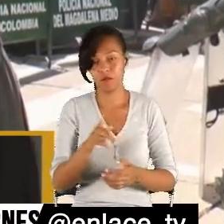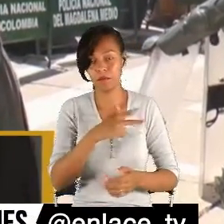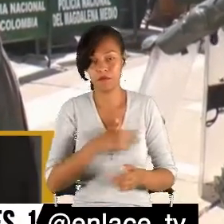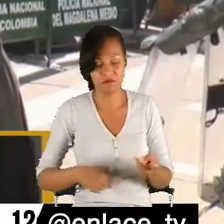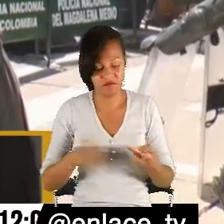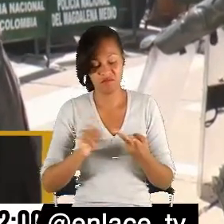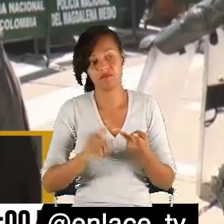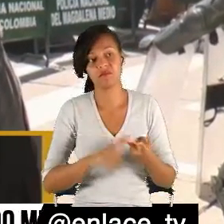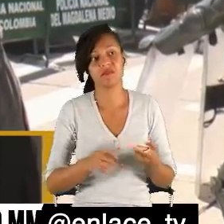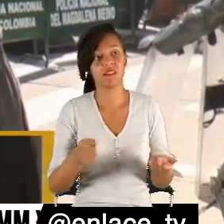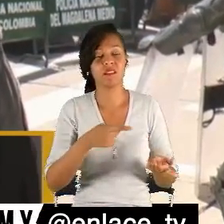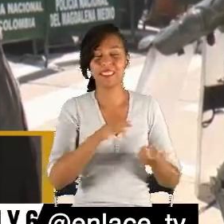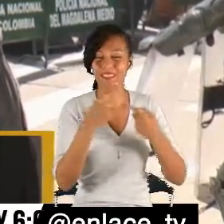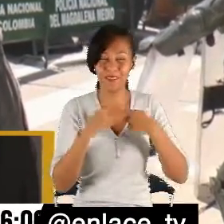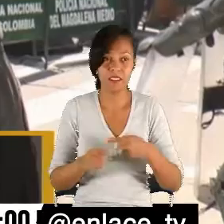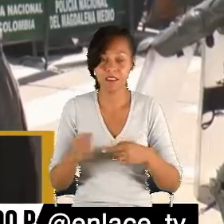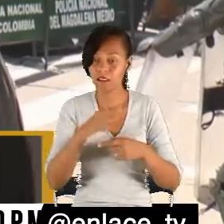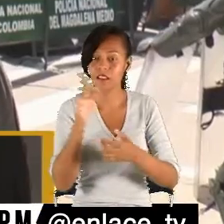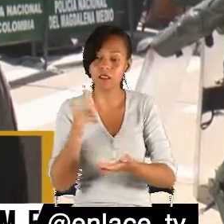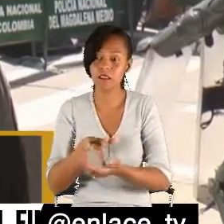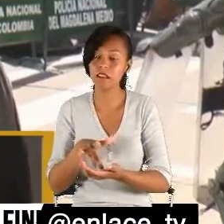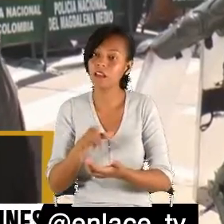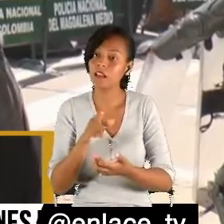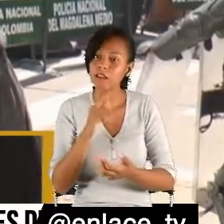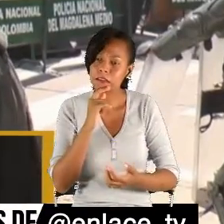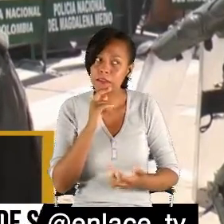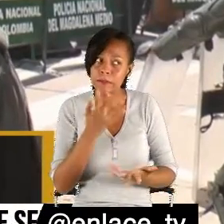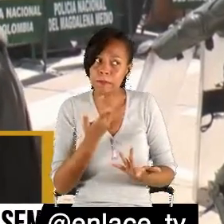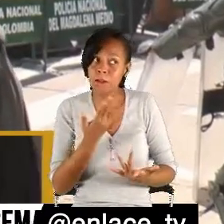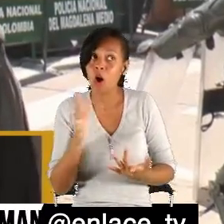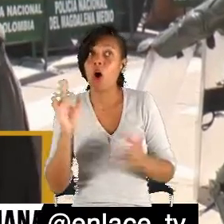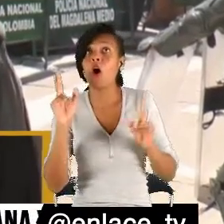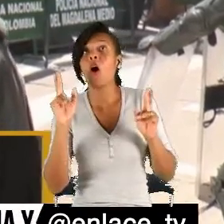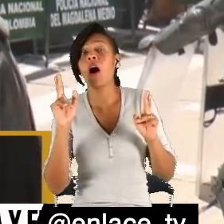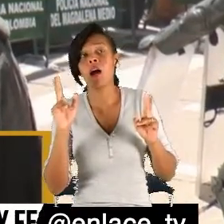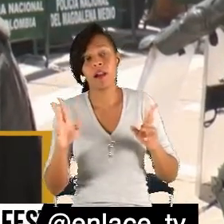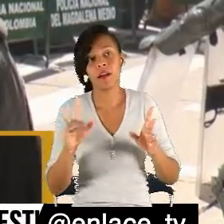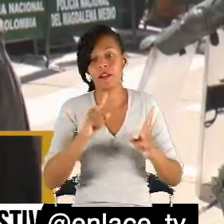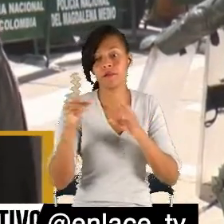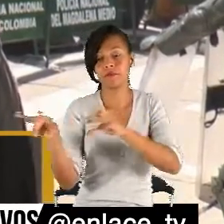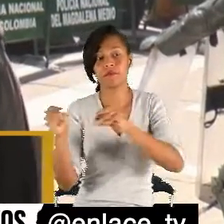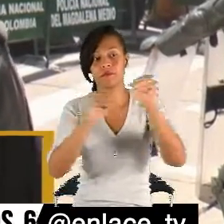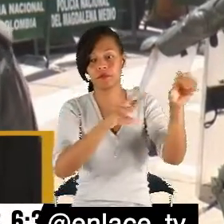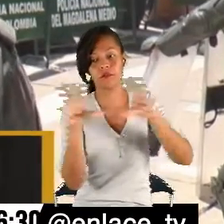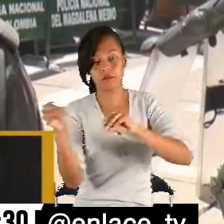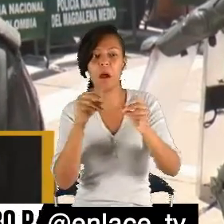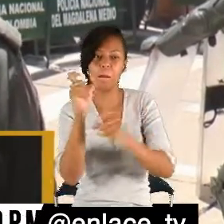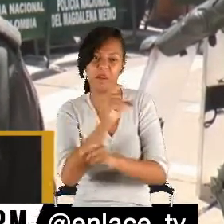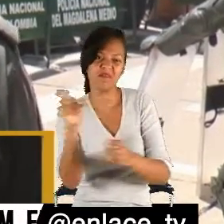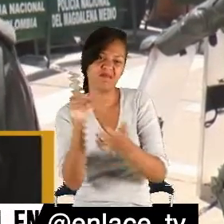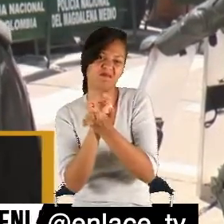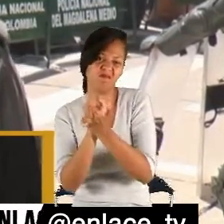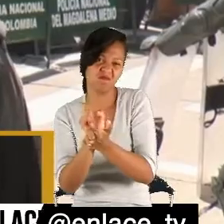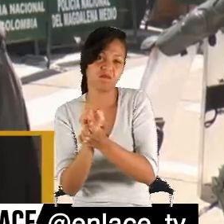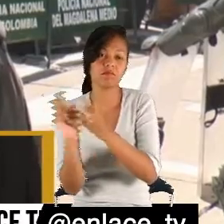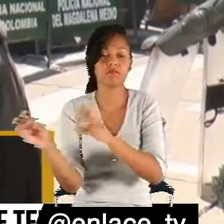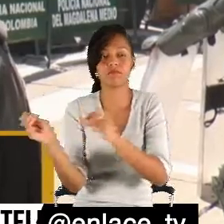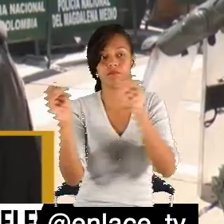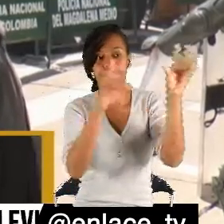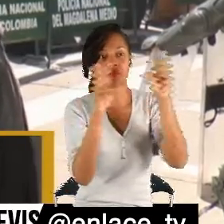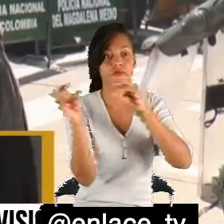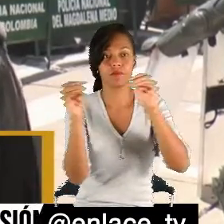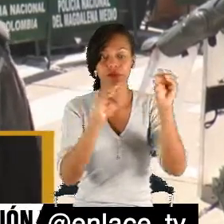estamos ya esperando unos cupos pues para liberar estas zonas como tal pero en especial a la queja de la comunidad